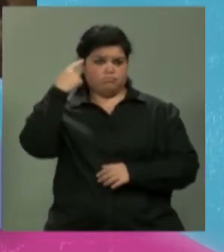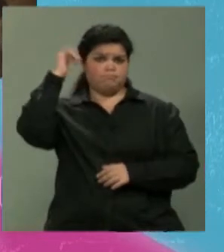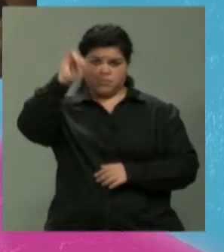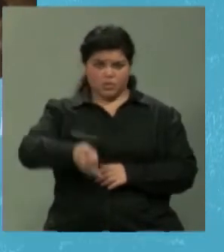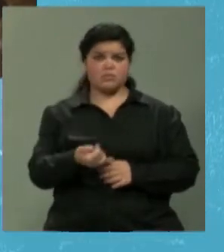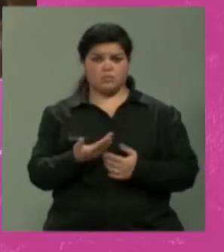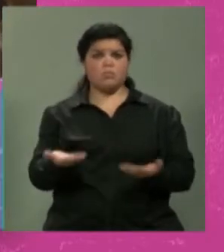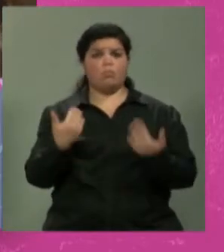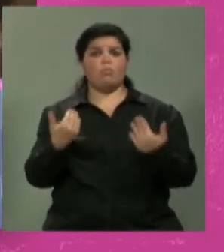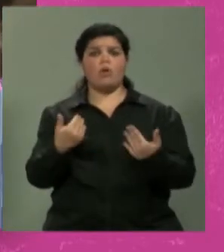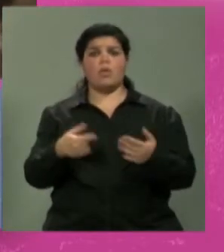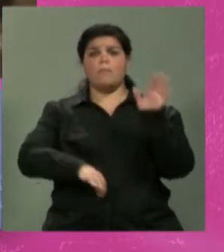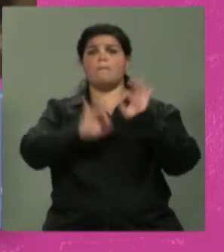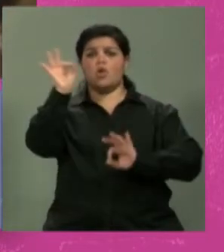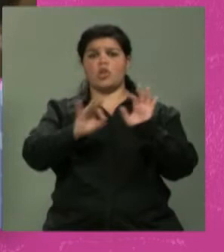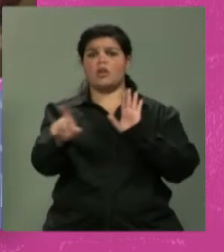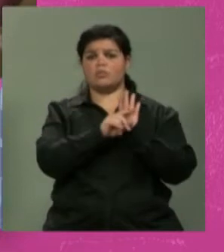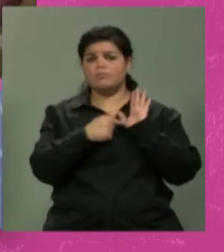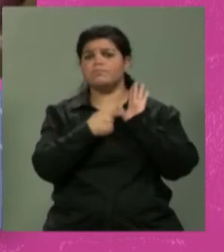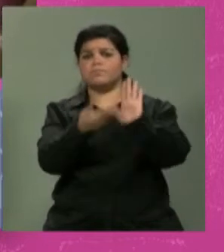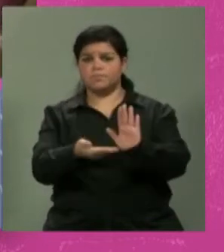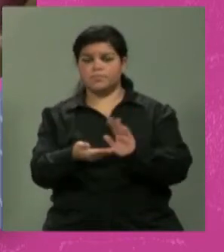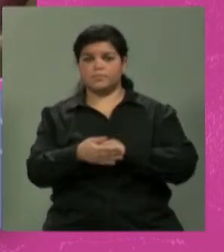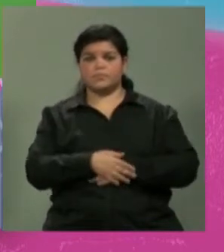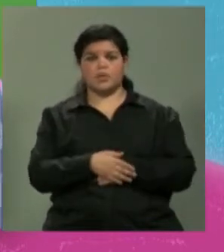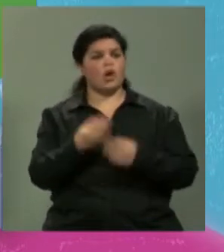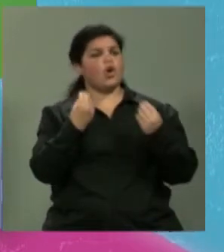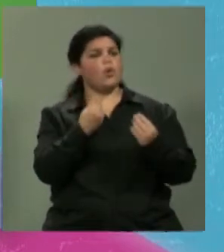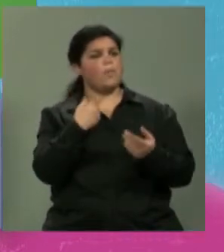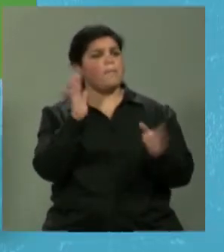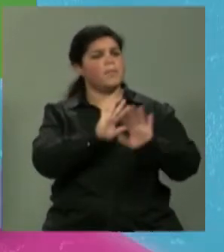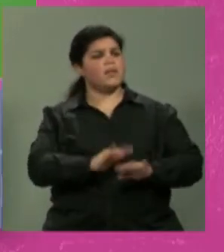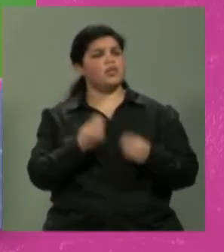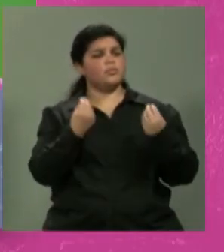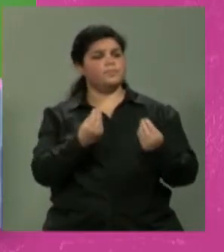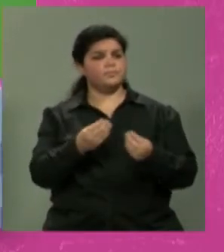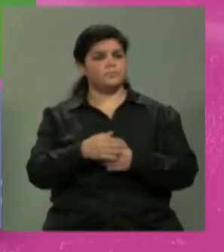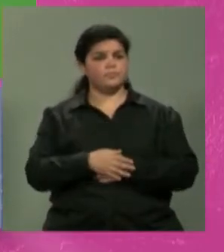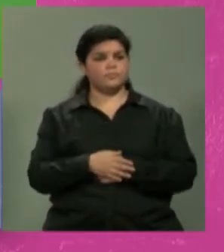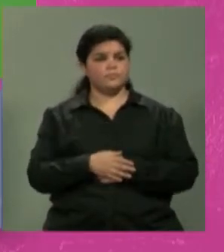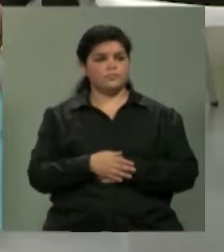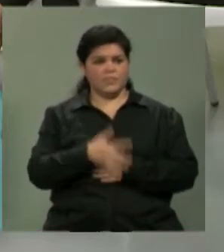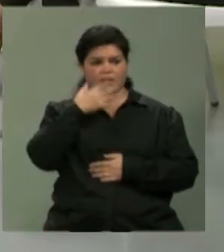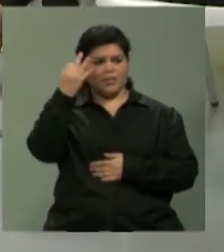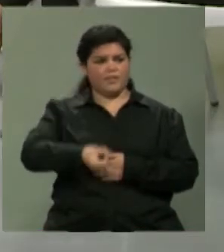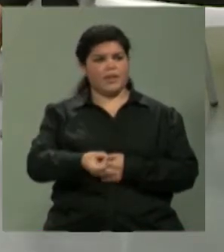de presentar el proyecto. Si no, no lo haría. ¿Cómo está preparado? Está preparado, están los operadores, están las